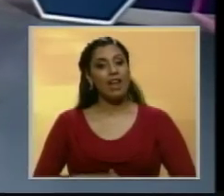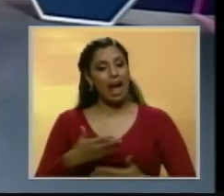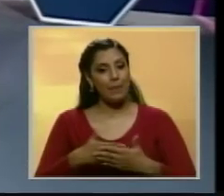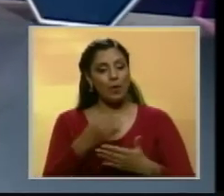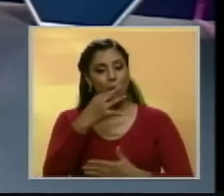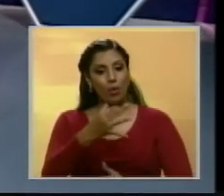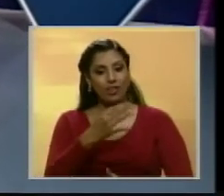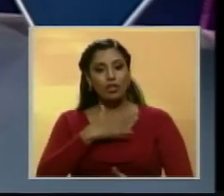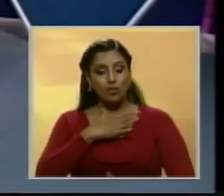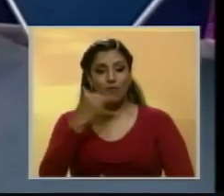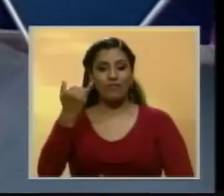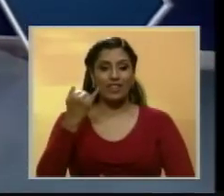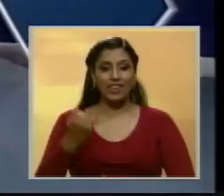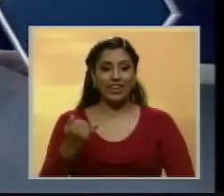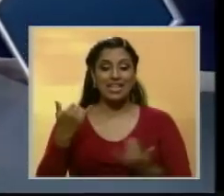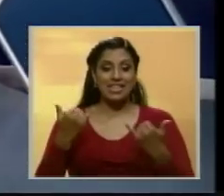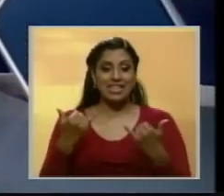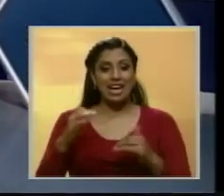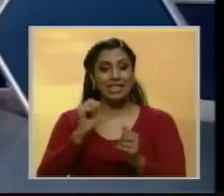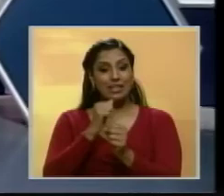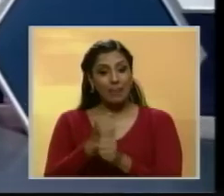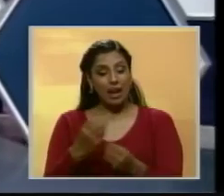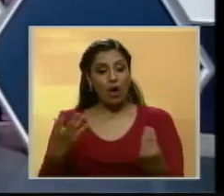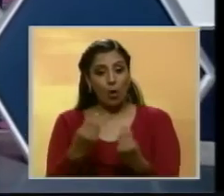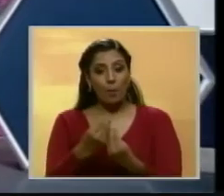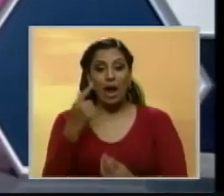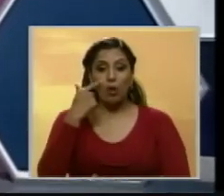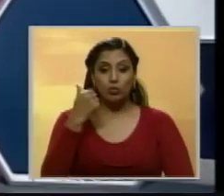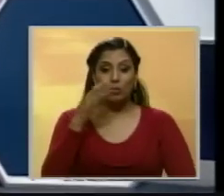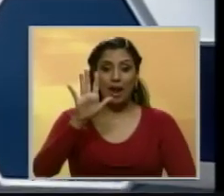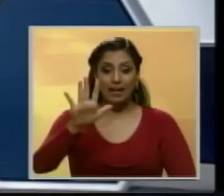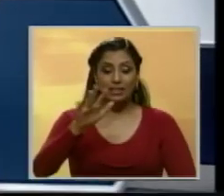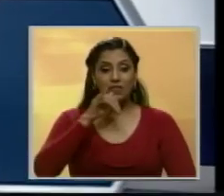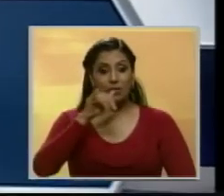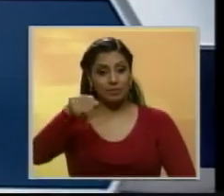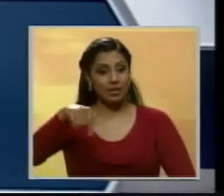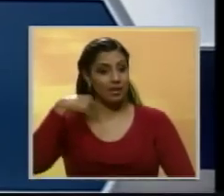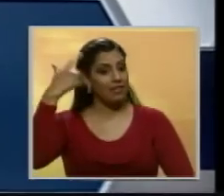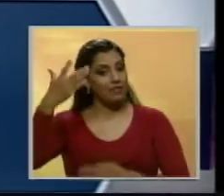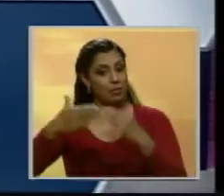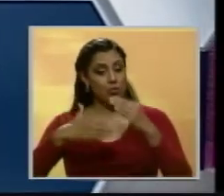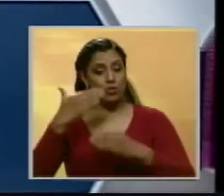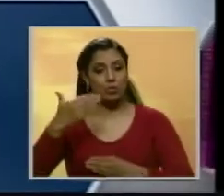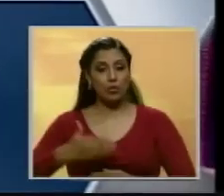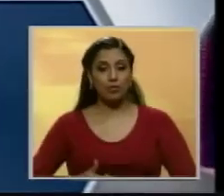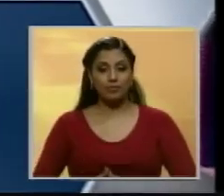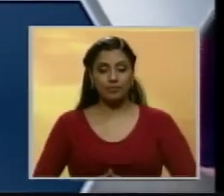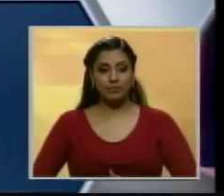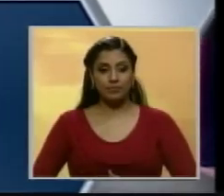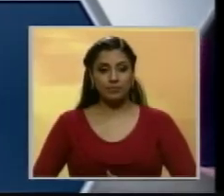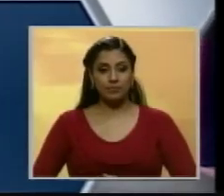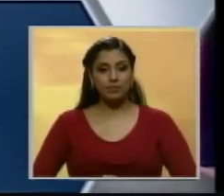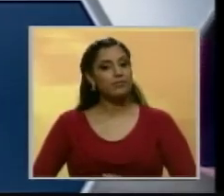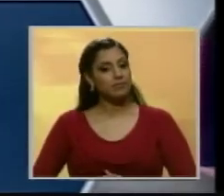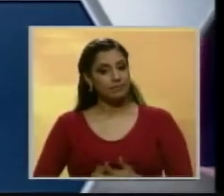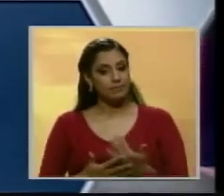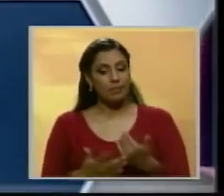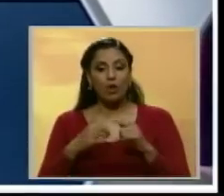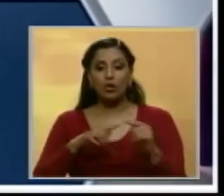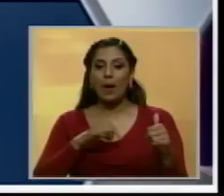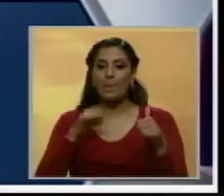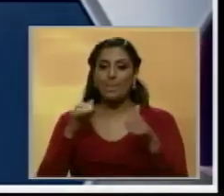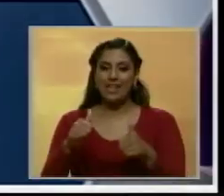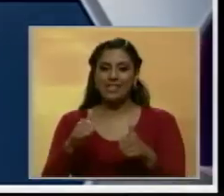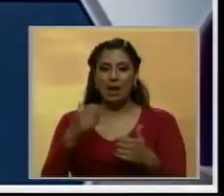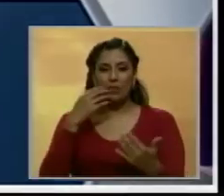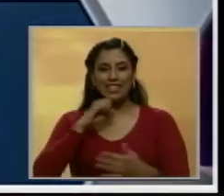Amigos, muy buenas tardes, yo soy Federica Guzmán y desde ya los estaré acompañando en nuestro acostumbrado recorrido por las noticias del entretenimiento aquí en Estrenos y Estrellas. Y comenzamos